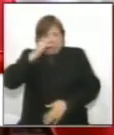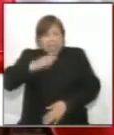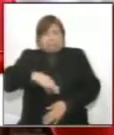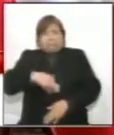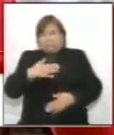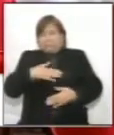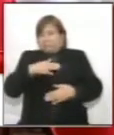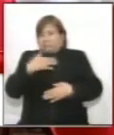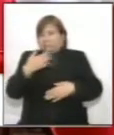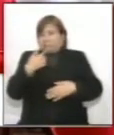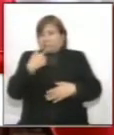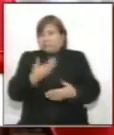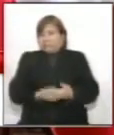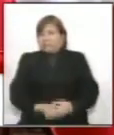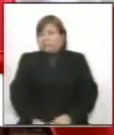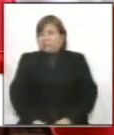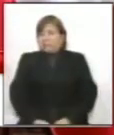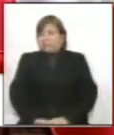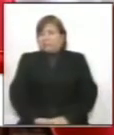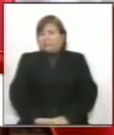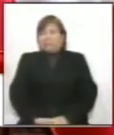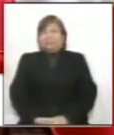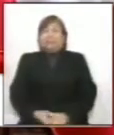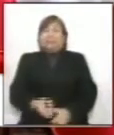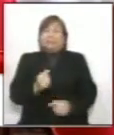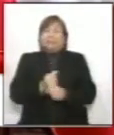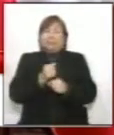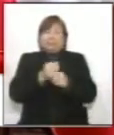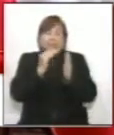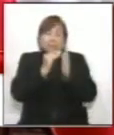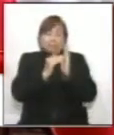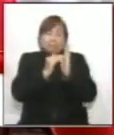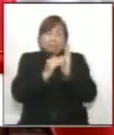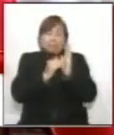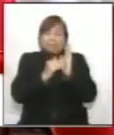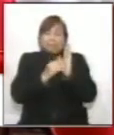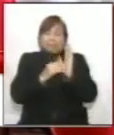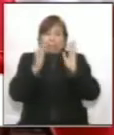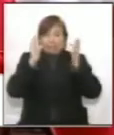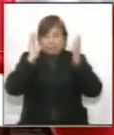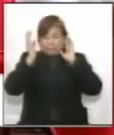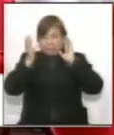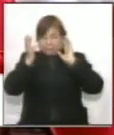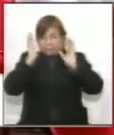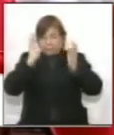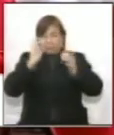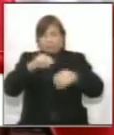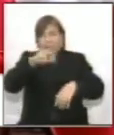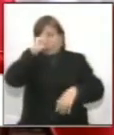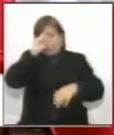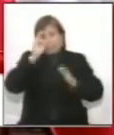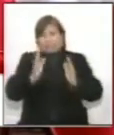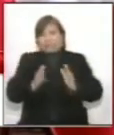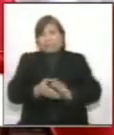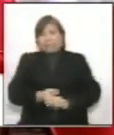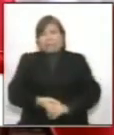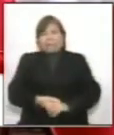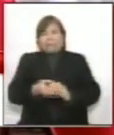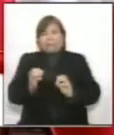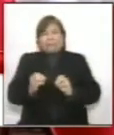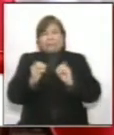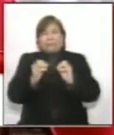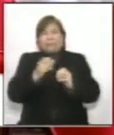creyó que seguramente su trabajo, enmarcado fundamentalmente a confundir al pueblo peruano, el día de hoy pretenda ponerlo